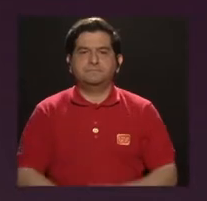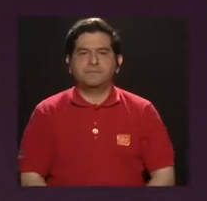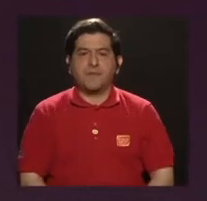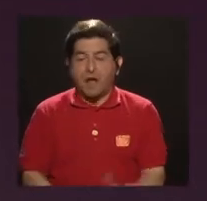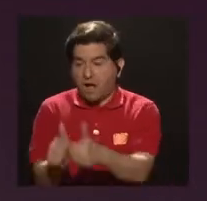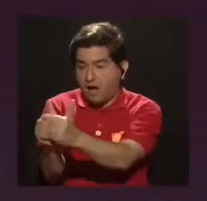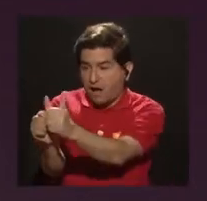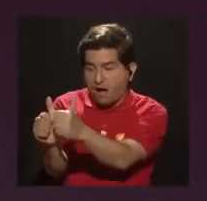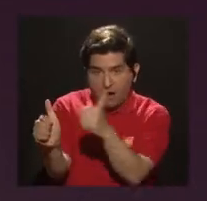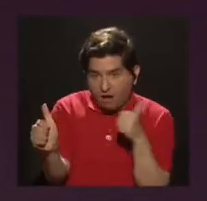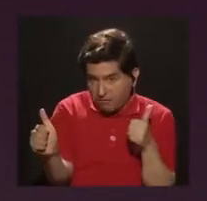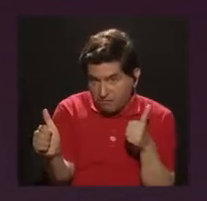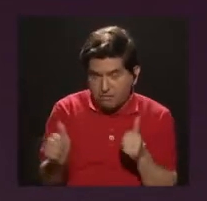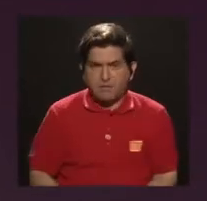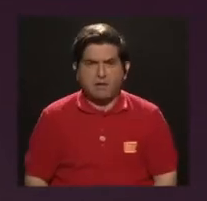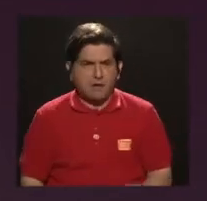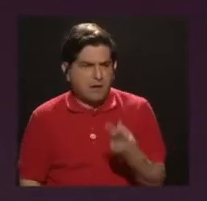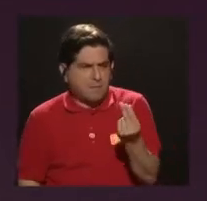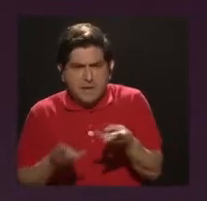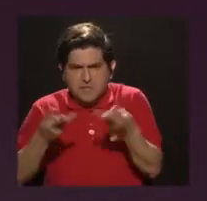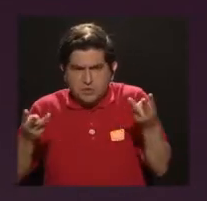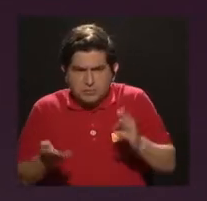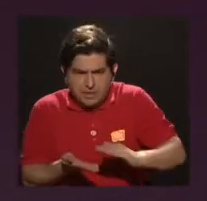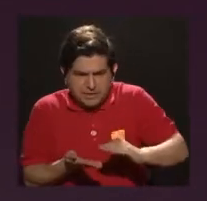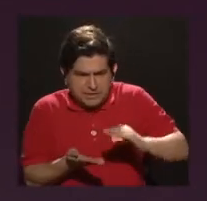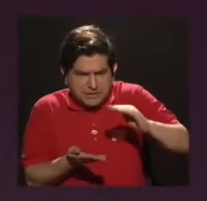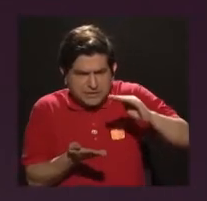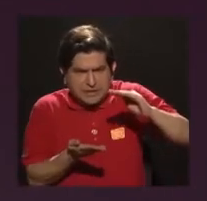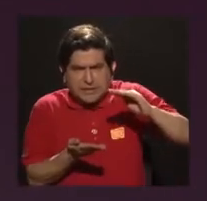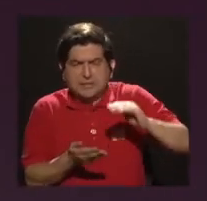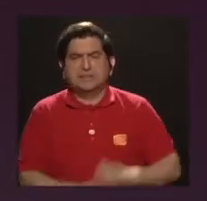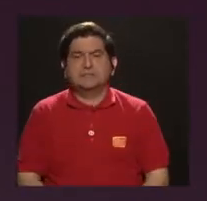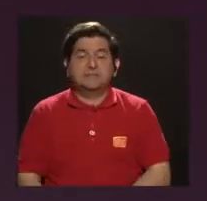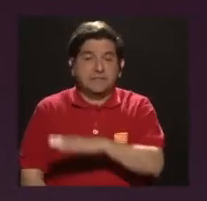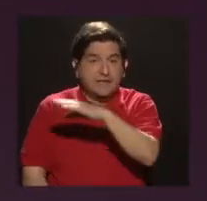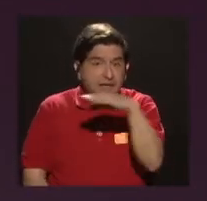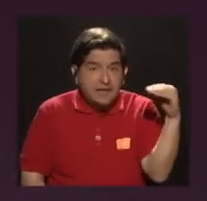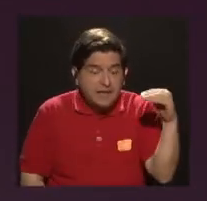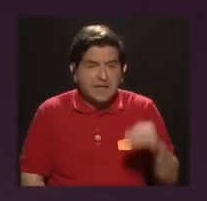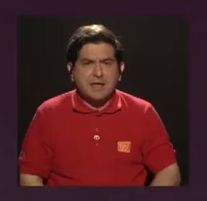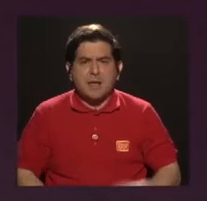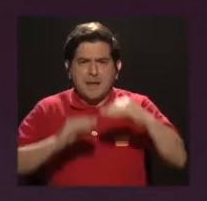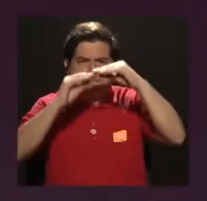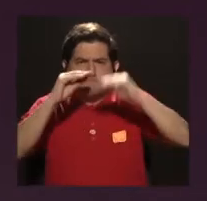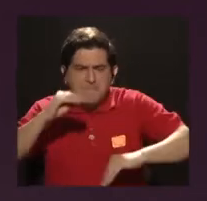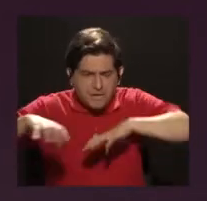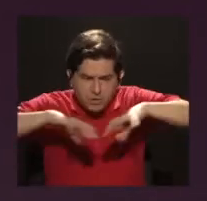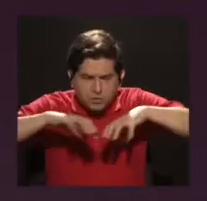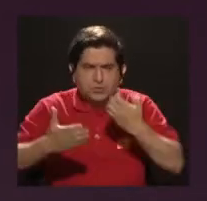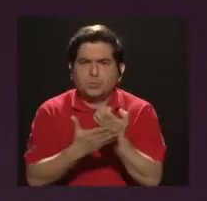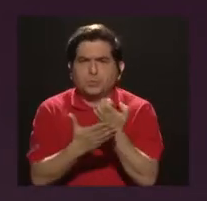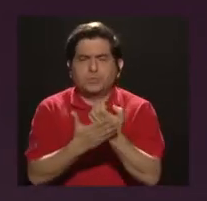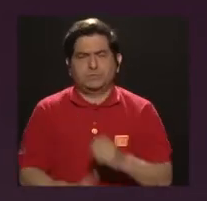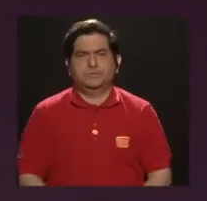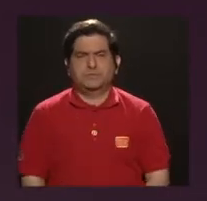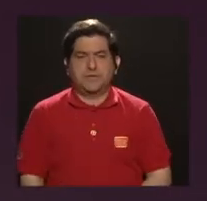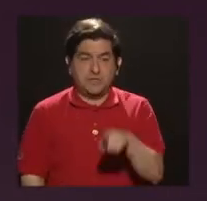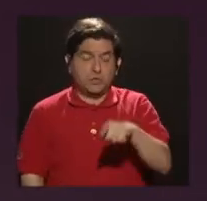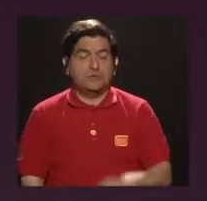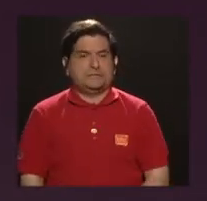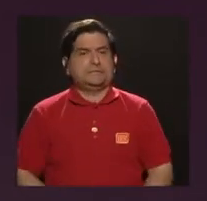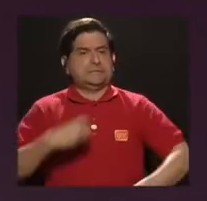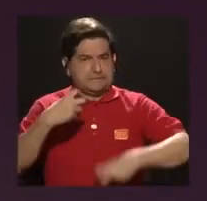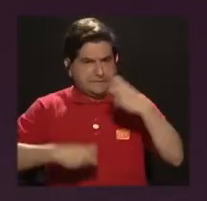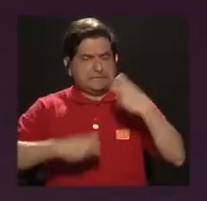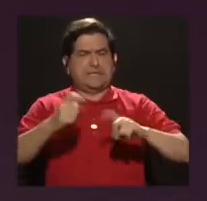desaceleración precio de materias primas más este menos flujos esto ha puesto en aprietos